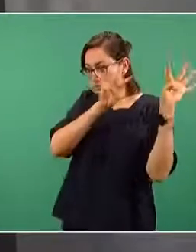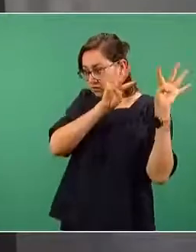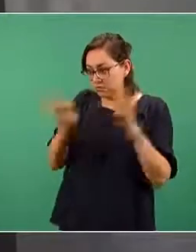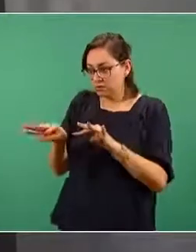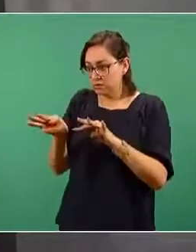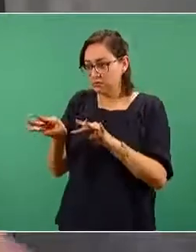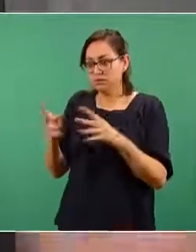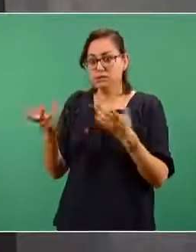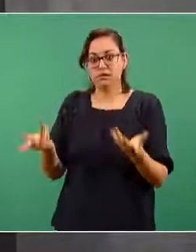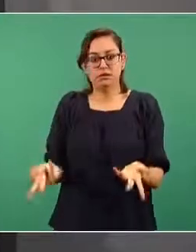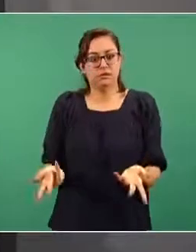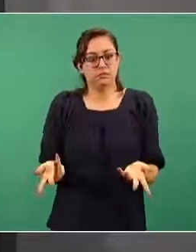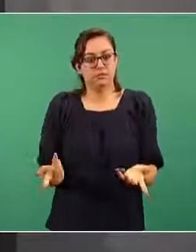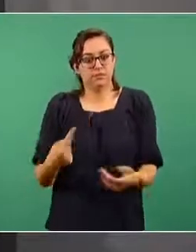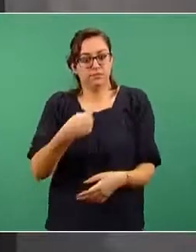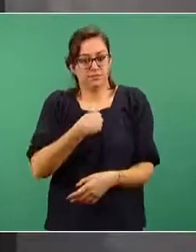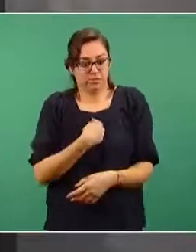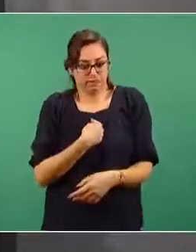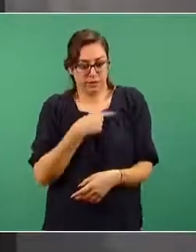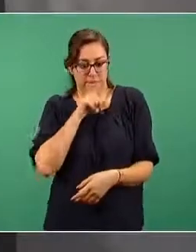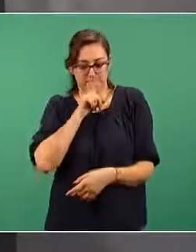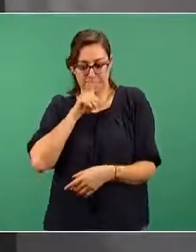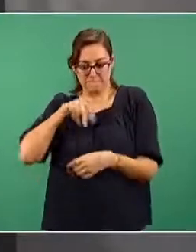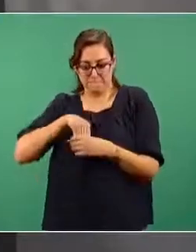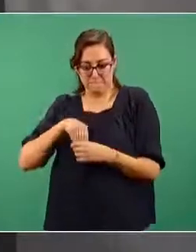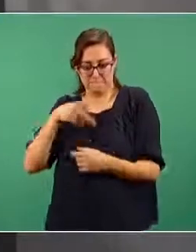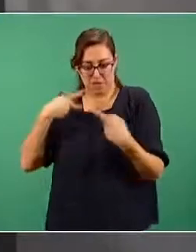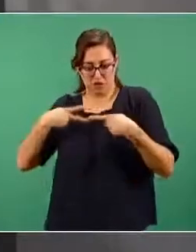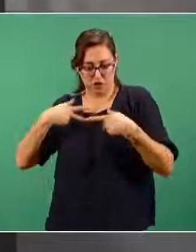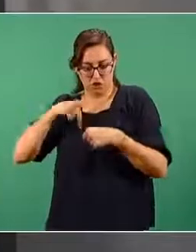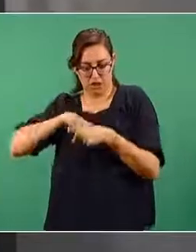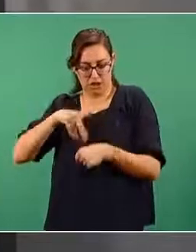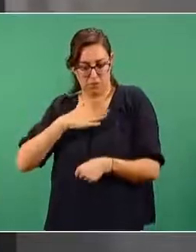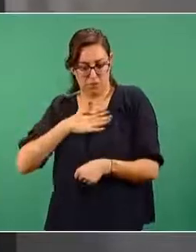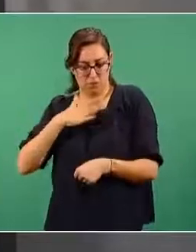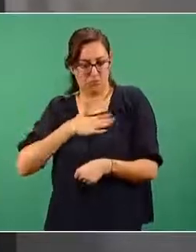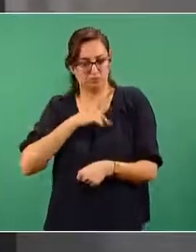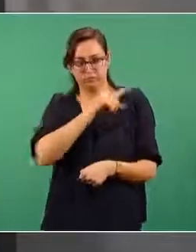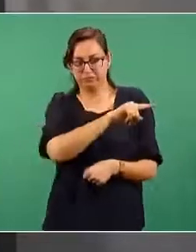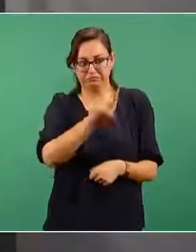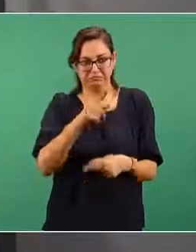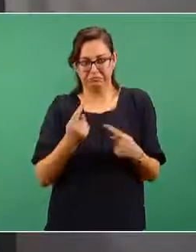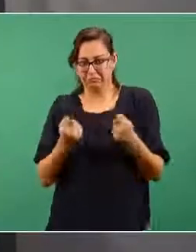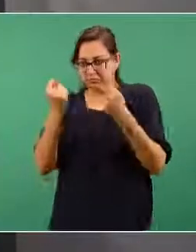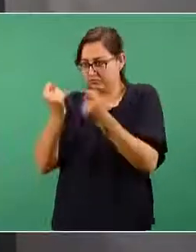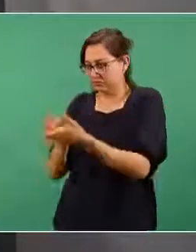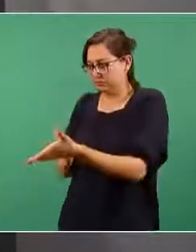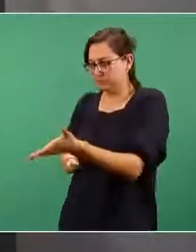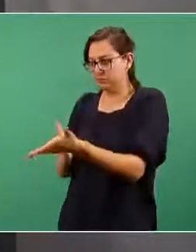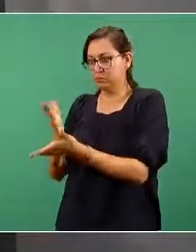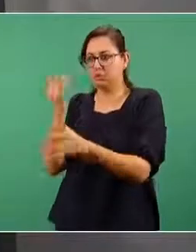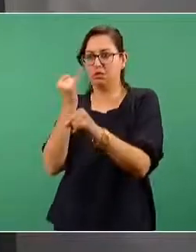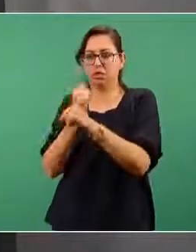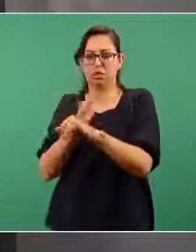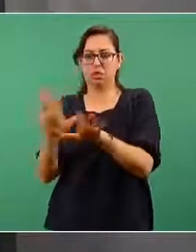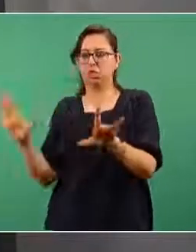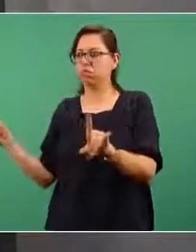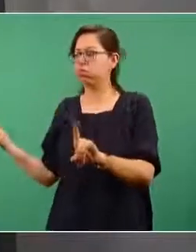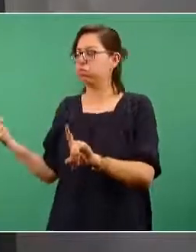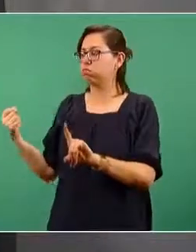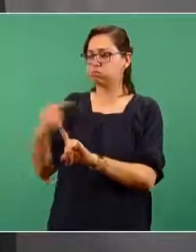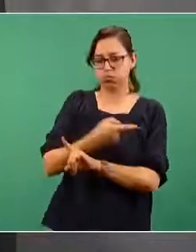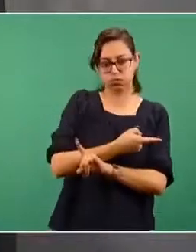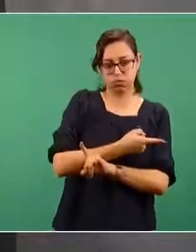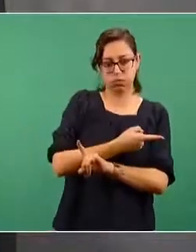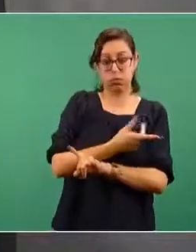público invadiendo la esfera de lo privado, pero para distorsionar sistemáticamente la información. Como dijimos ayer, no